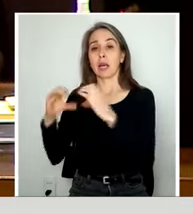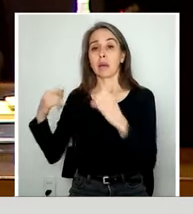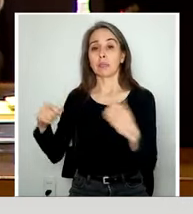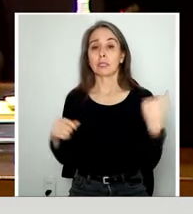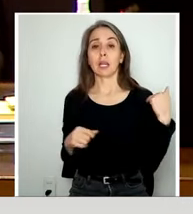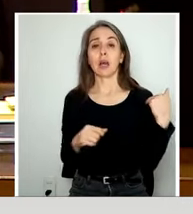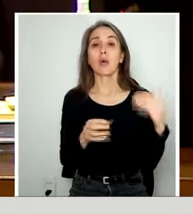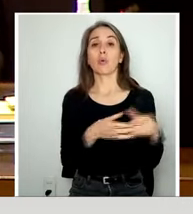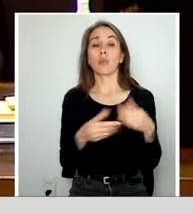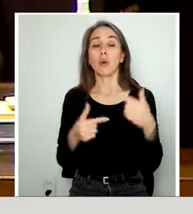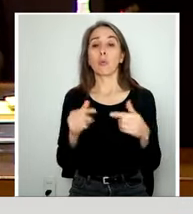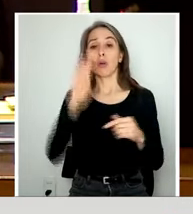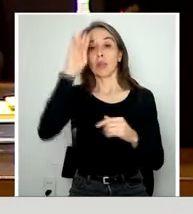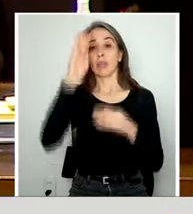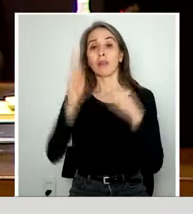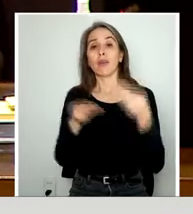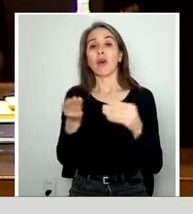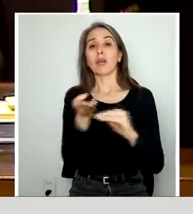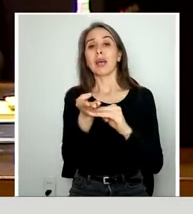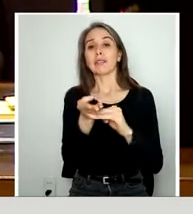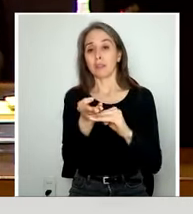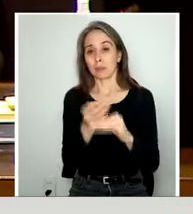hora de incidentes